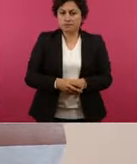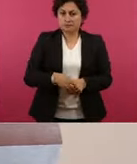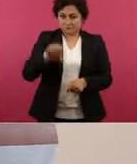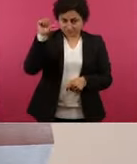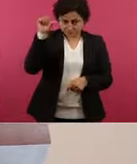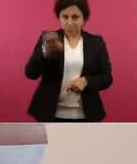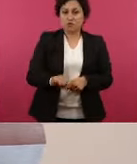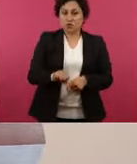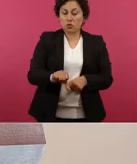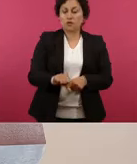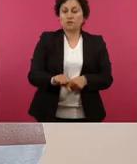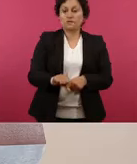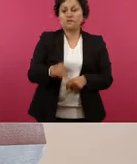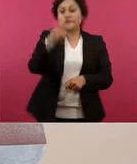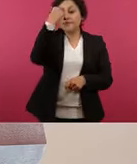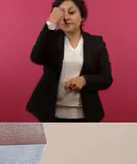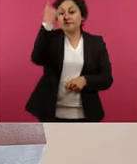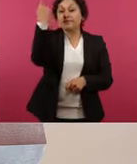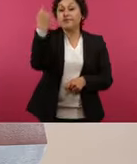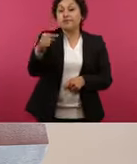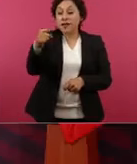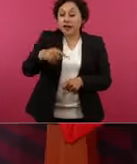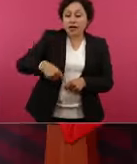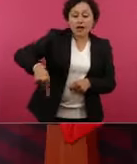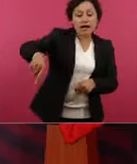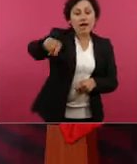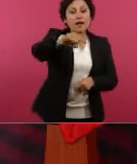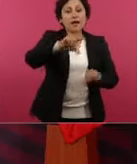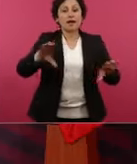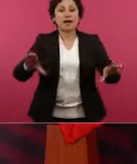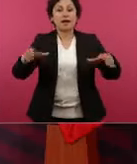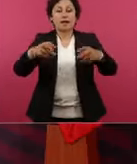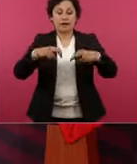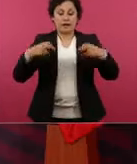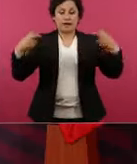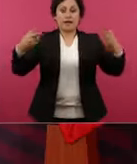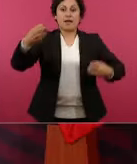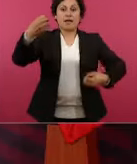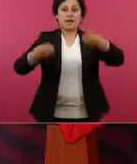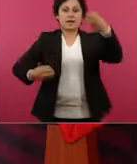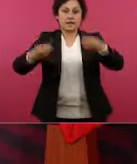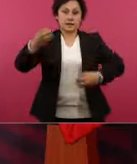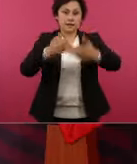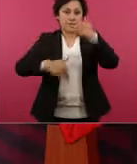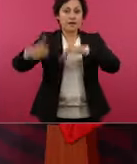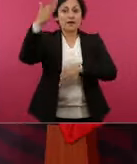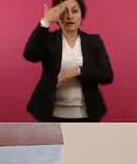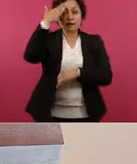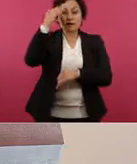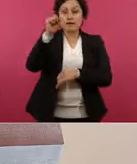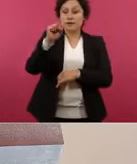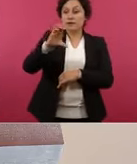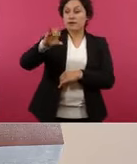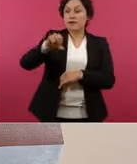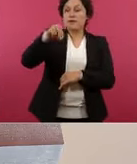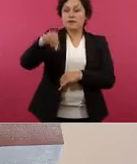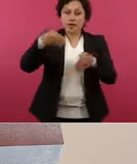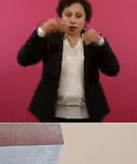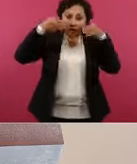Hoy, para que los ministros traten este asunto. ¿Dónde está?